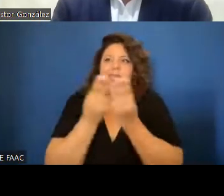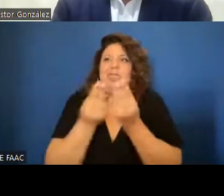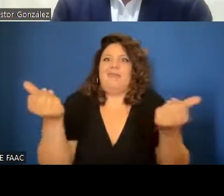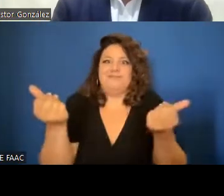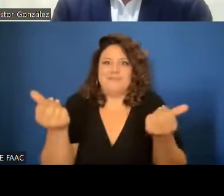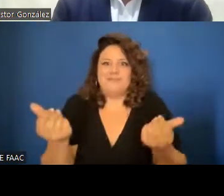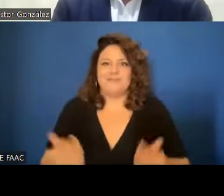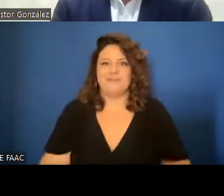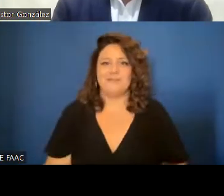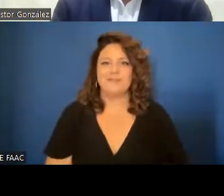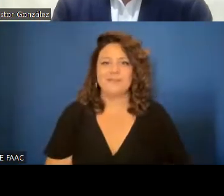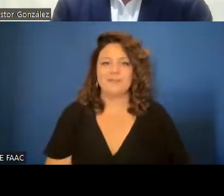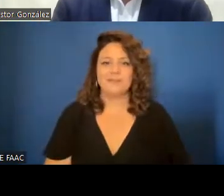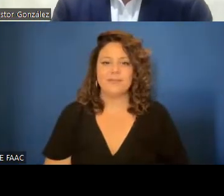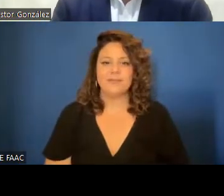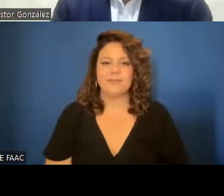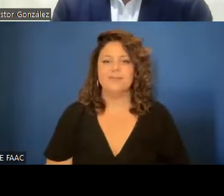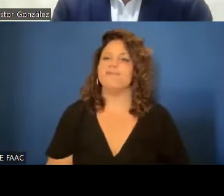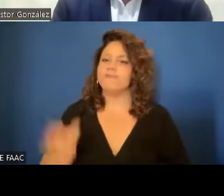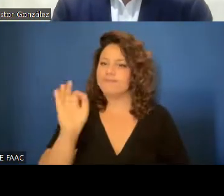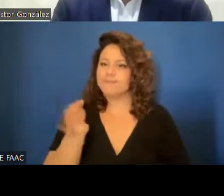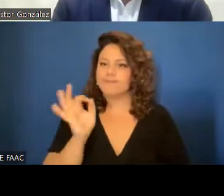cuestión que ya veremos más adelante será